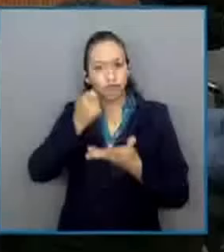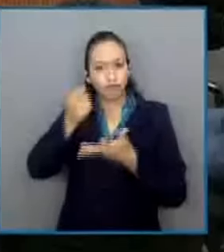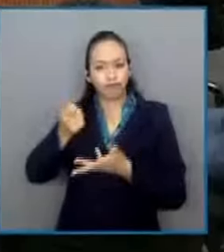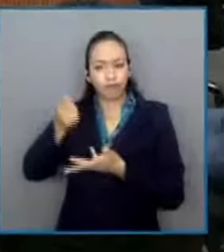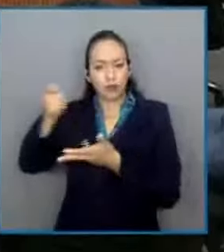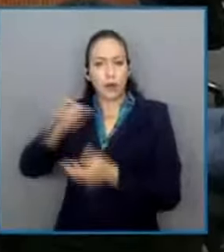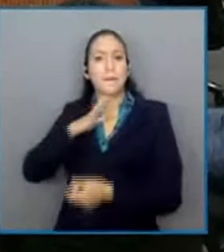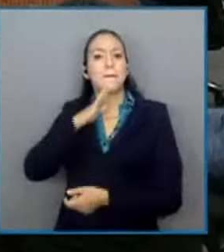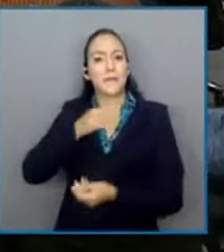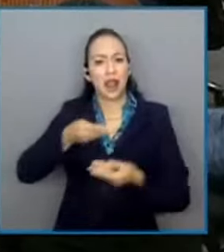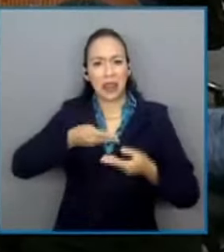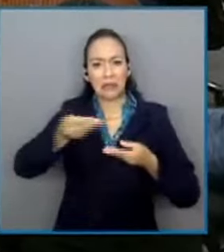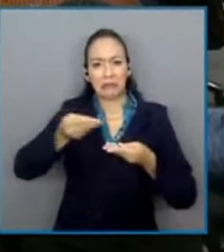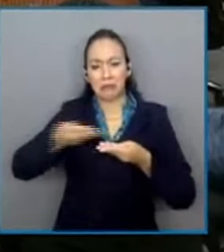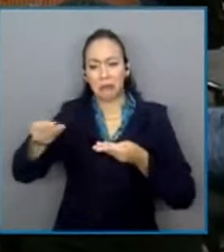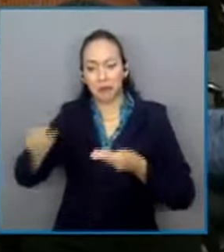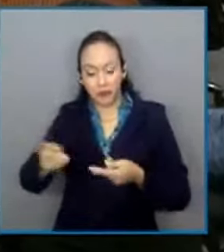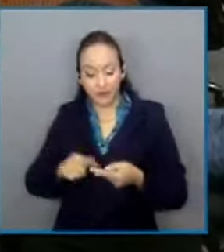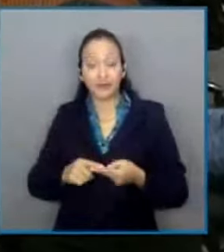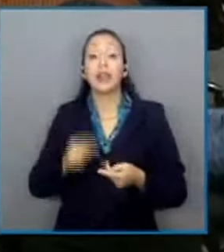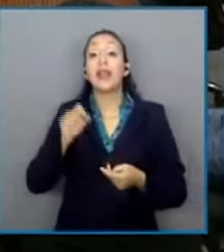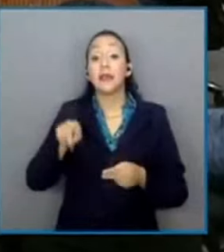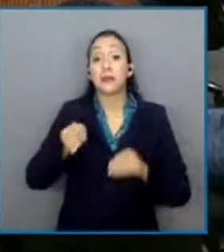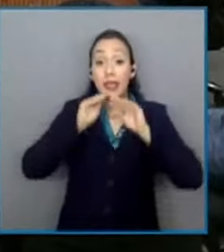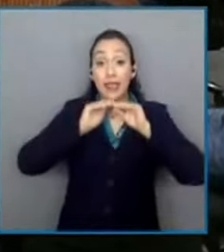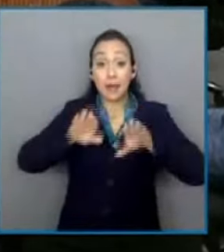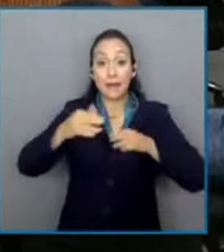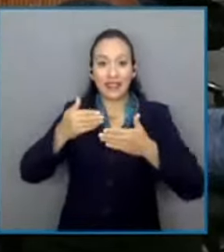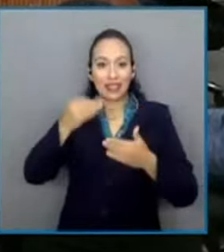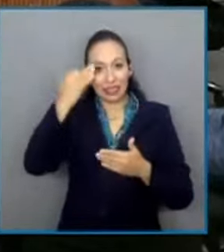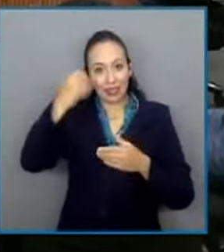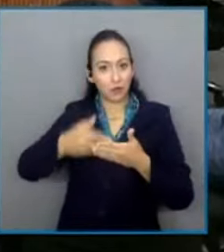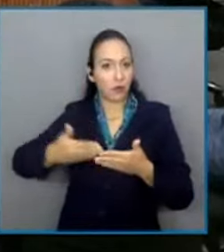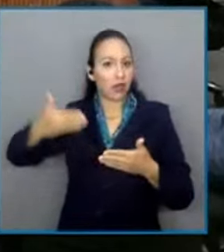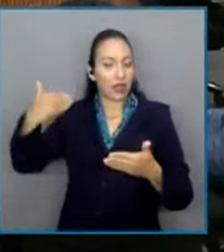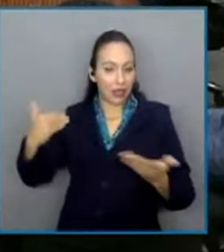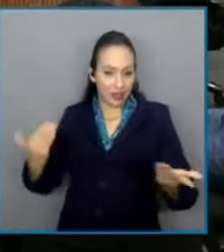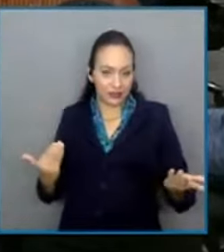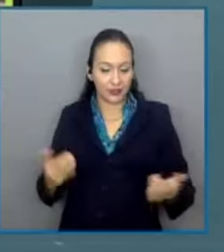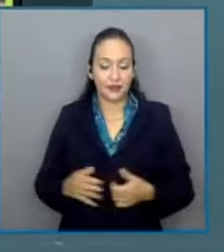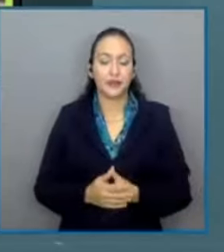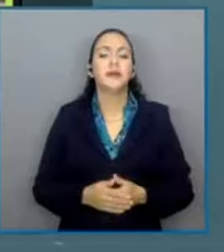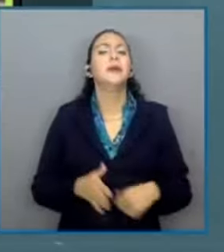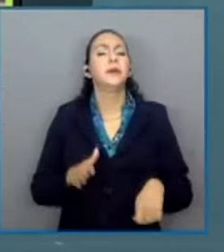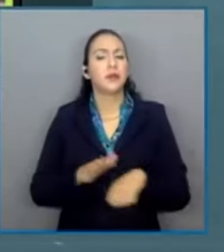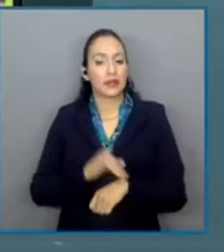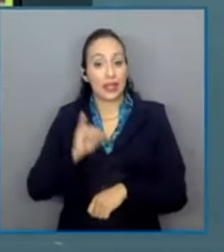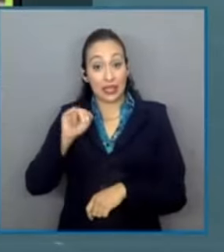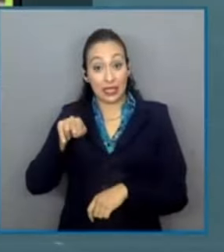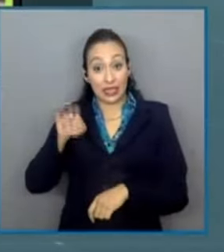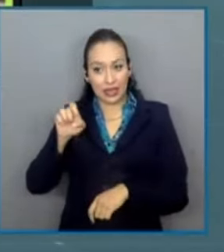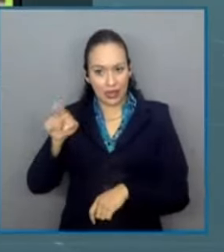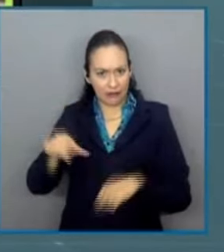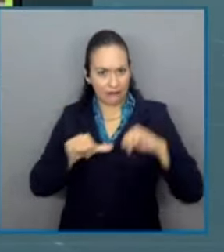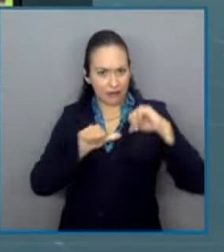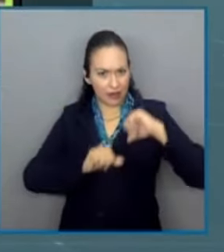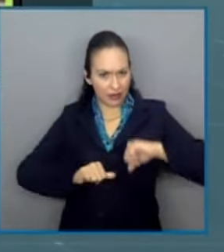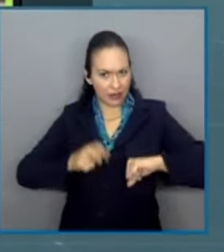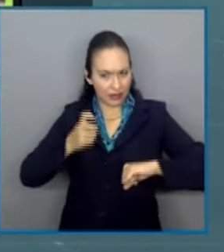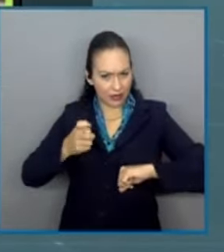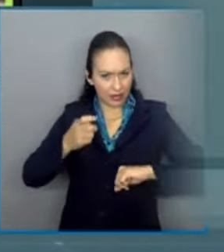anticipados de campaña y promoción personalizada. Lo anterior, pues el INE no es la autoridad competente para conocer de estas